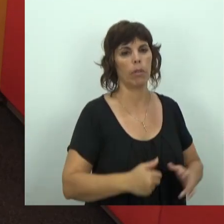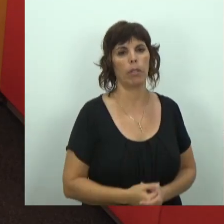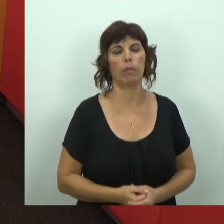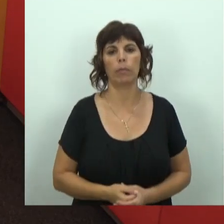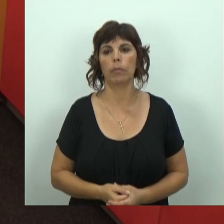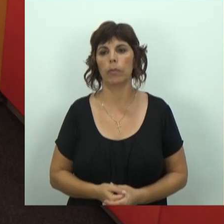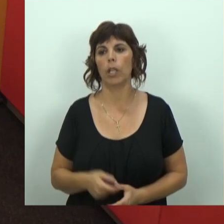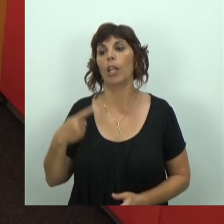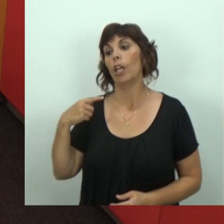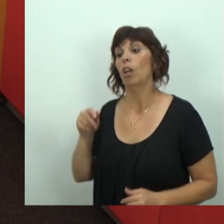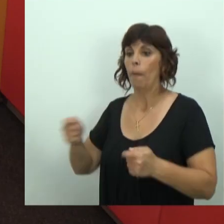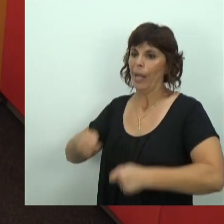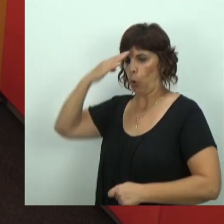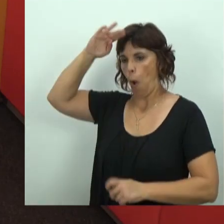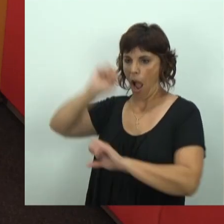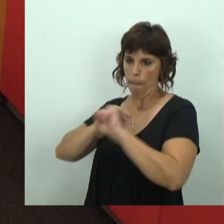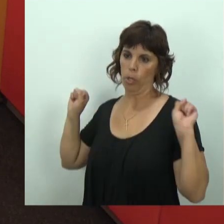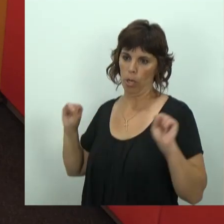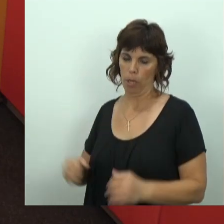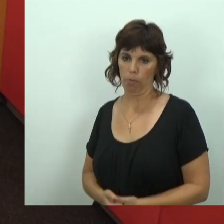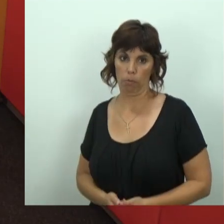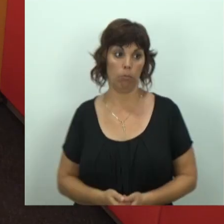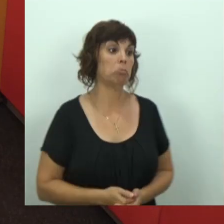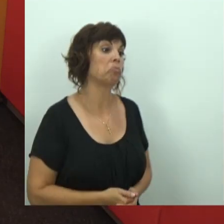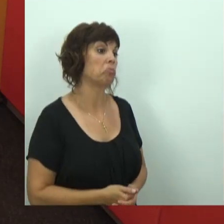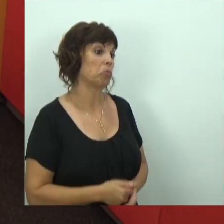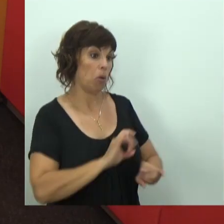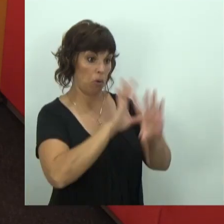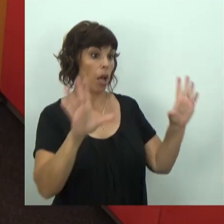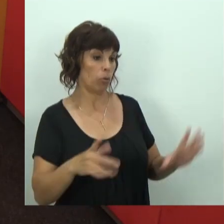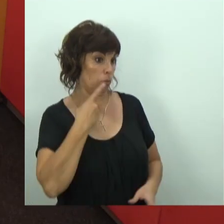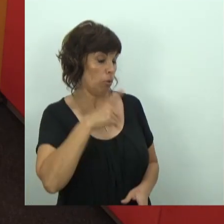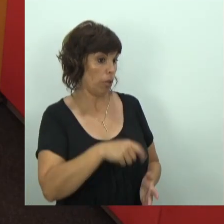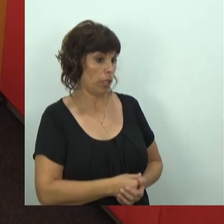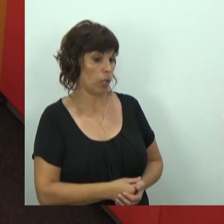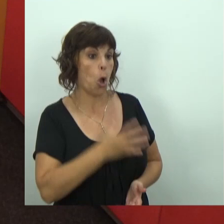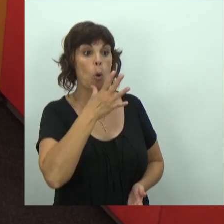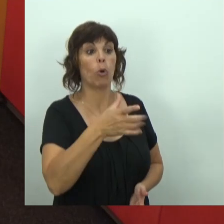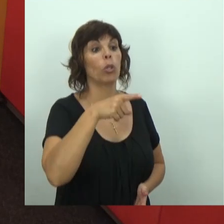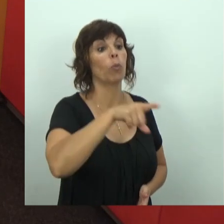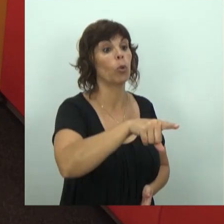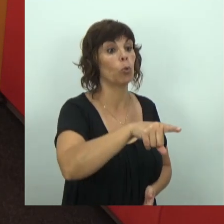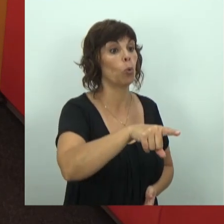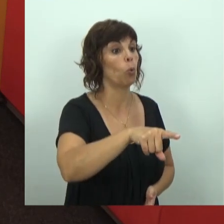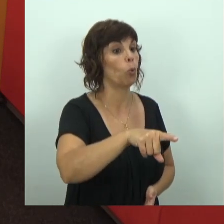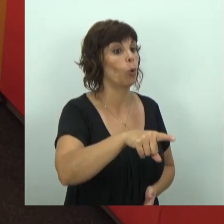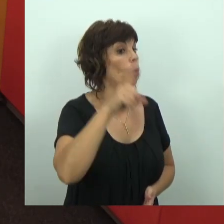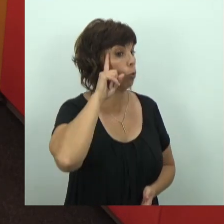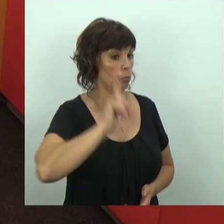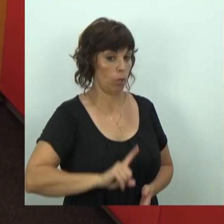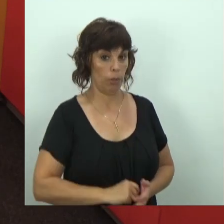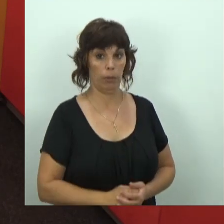dirás, imposible. Claro, que lo digas. Porque no tienes idea.